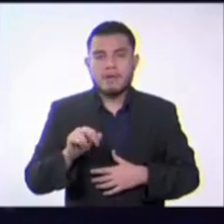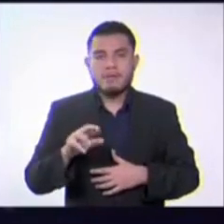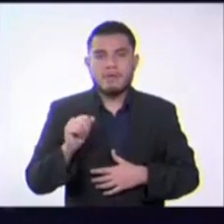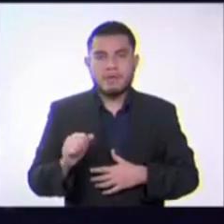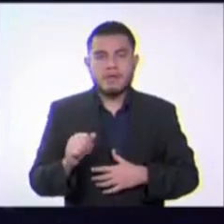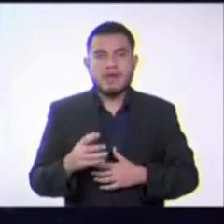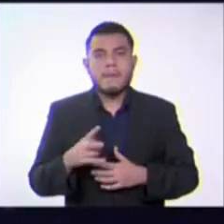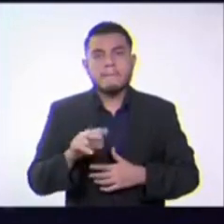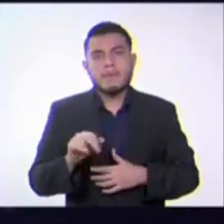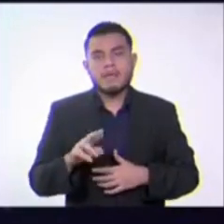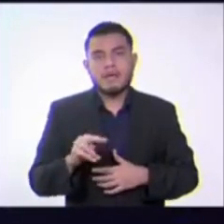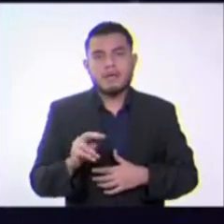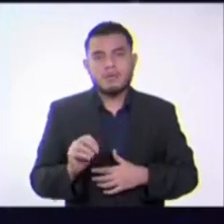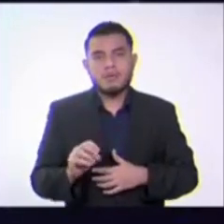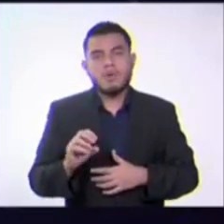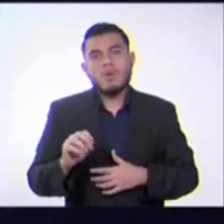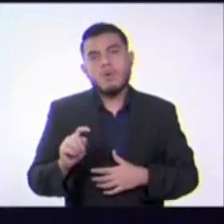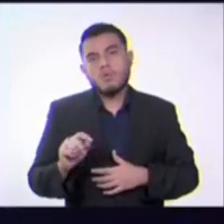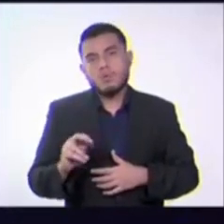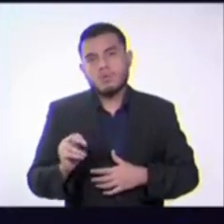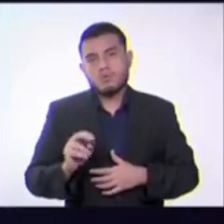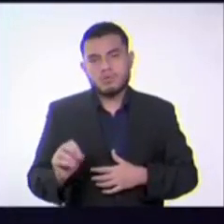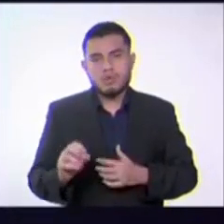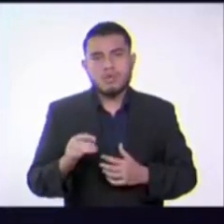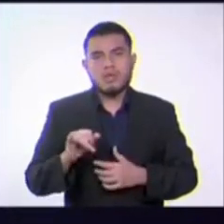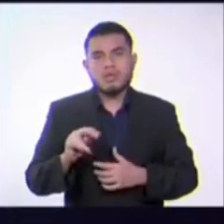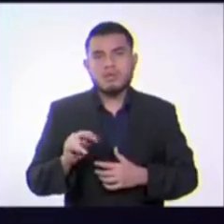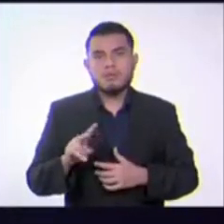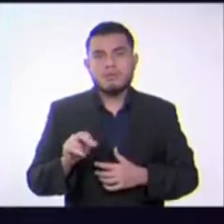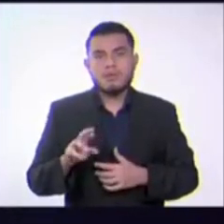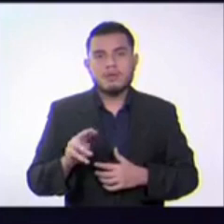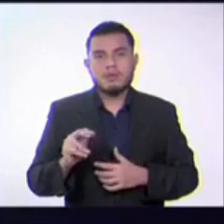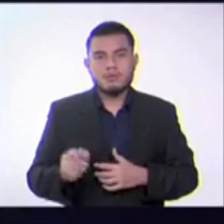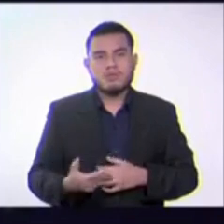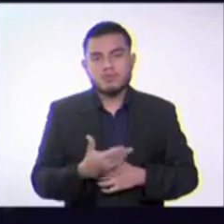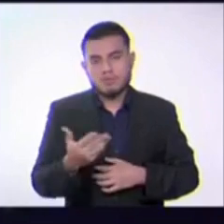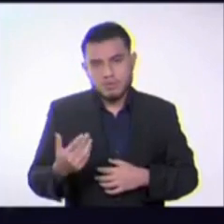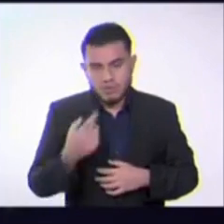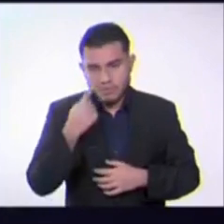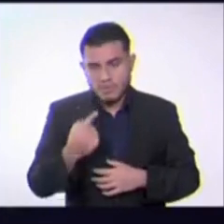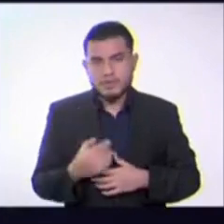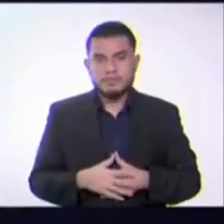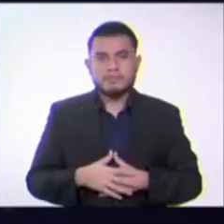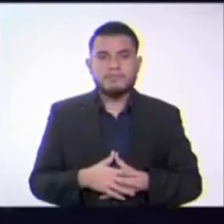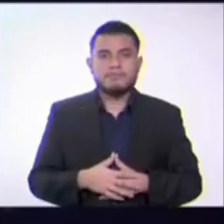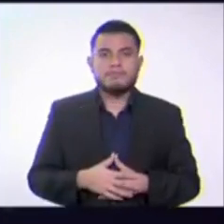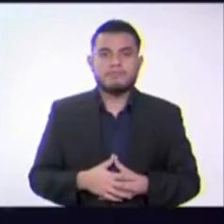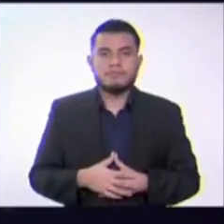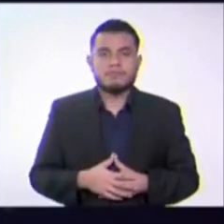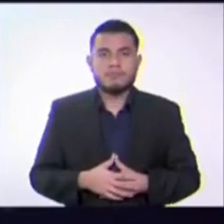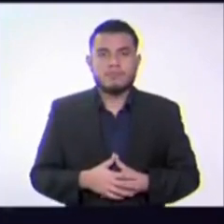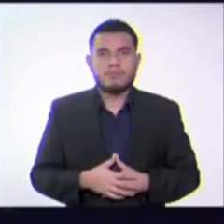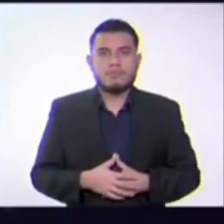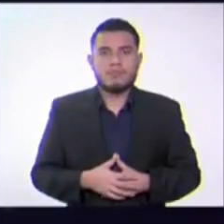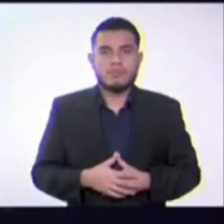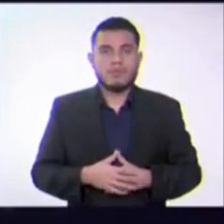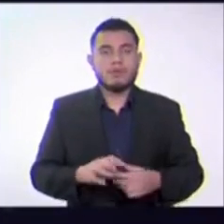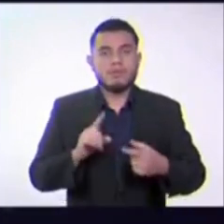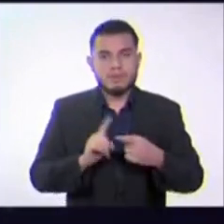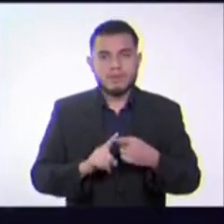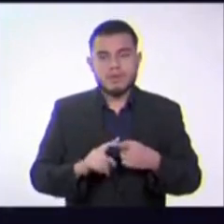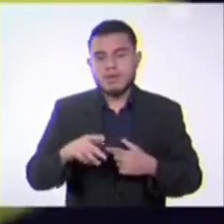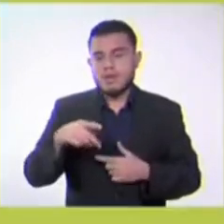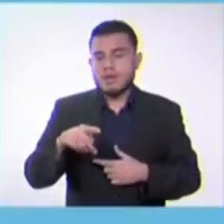verano, otoño e invierno. Si gustas, vamos viendo uno a uno con detalle. Veamos primero la